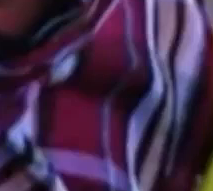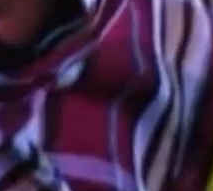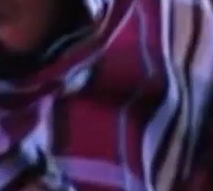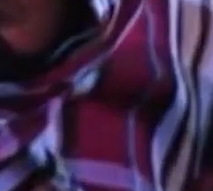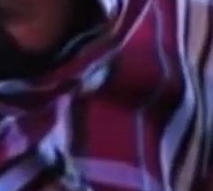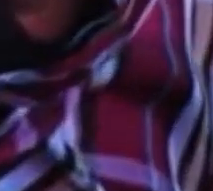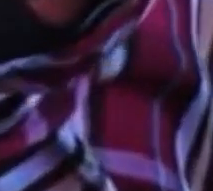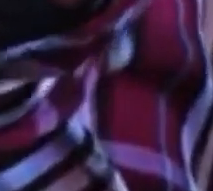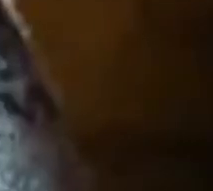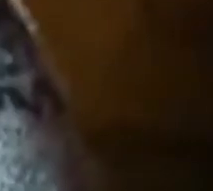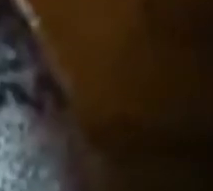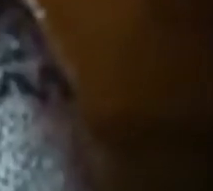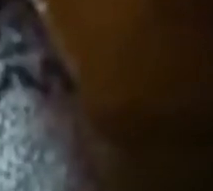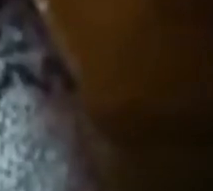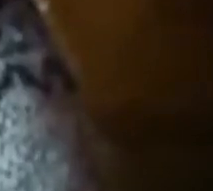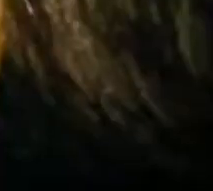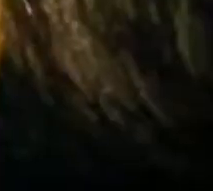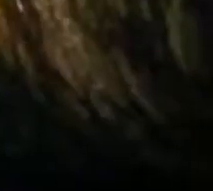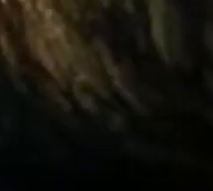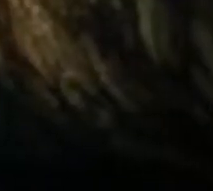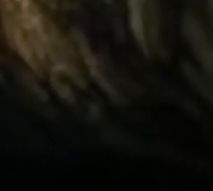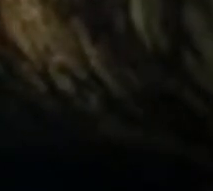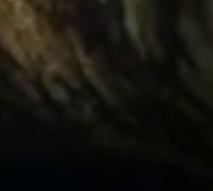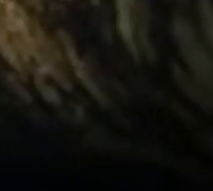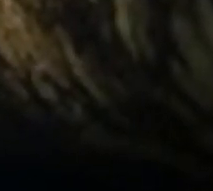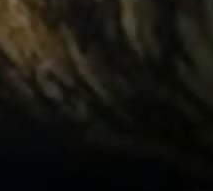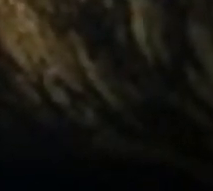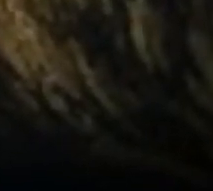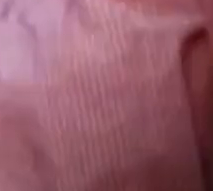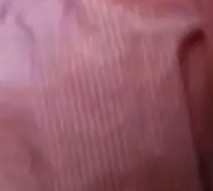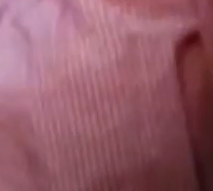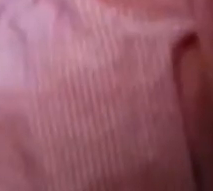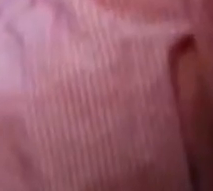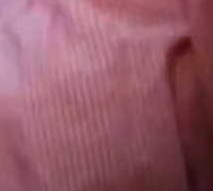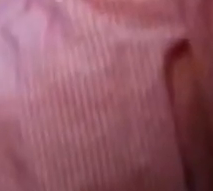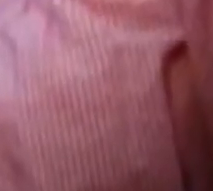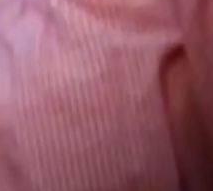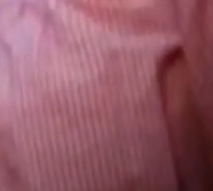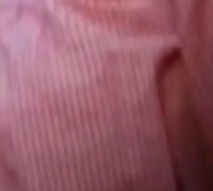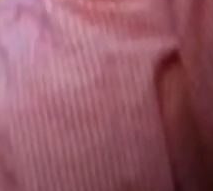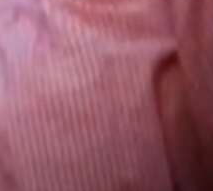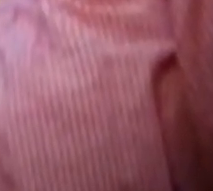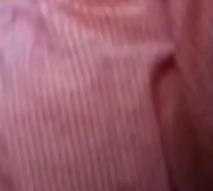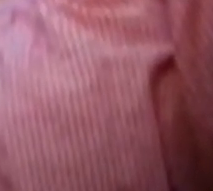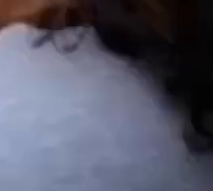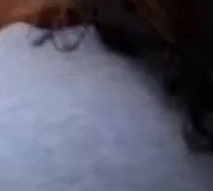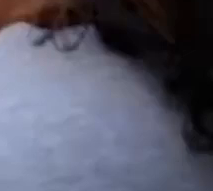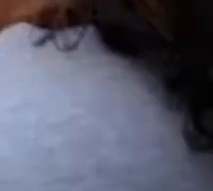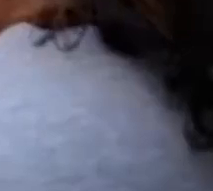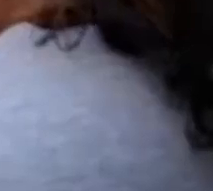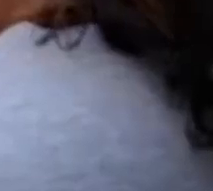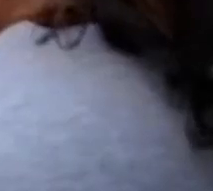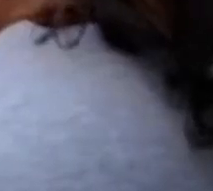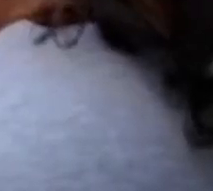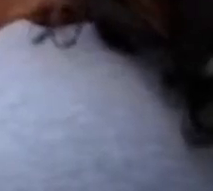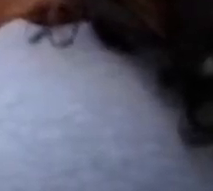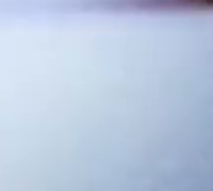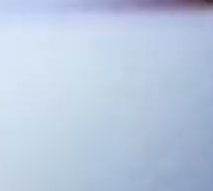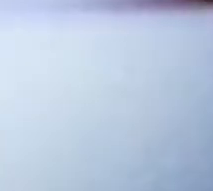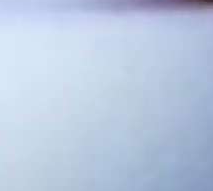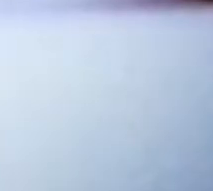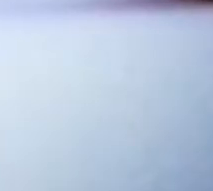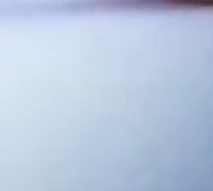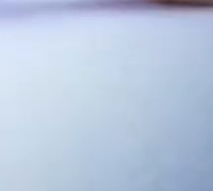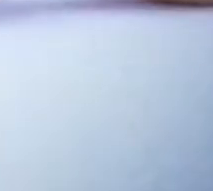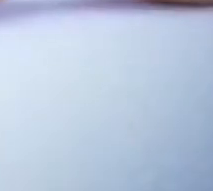Nunca he dejado de pensar en ti, de trabajar para ti, de hacer leyes para ti. Mi tarea es